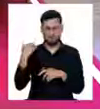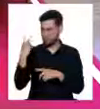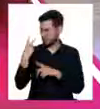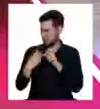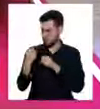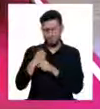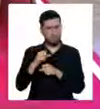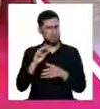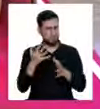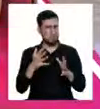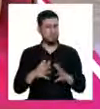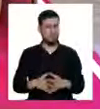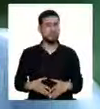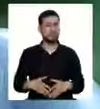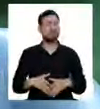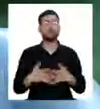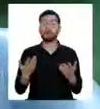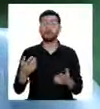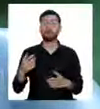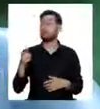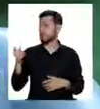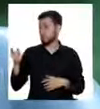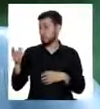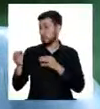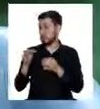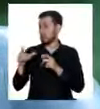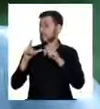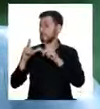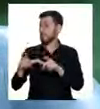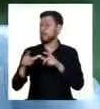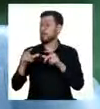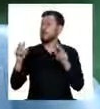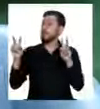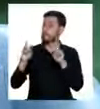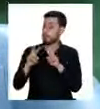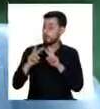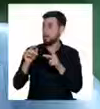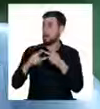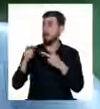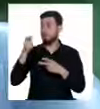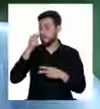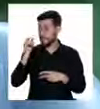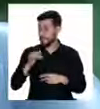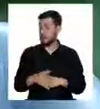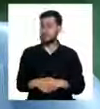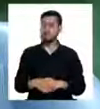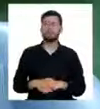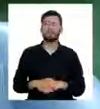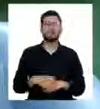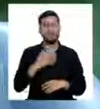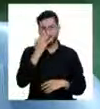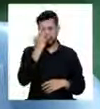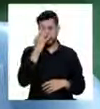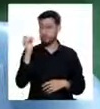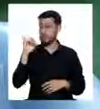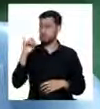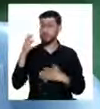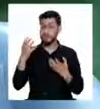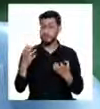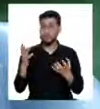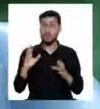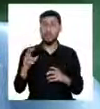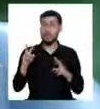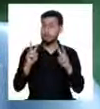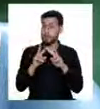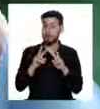2 años, si no me equivoco, claro, tú hablas de la licencia virtual y la física, ¿no? Entonces me dijeron, si quieres